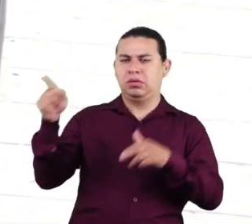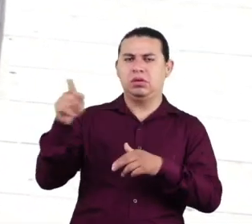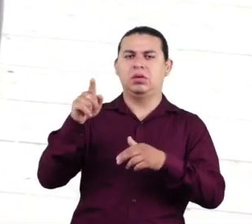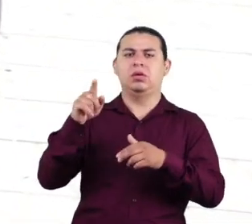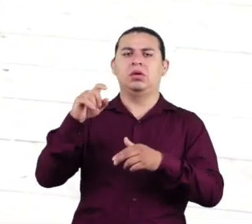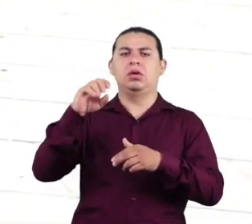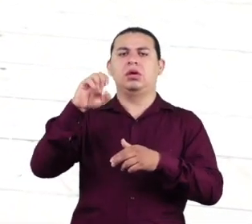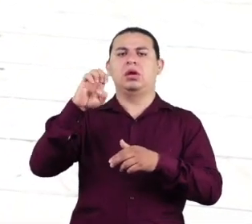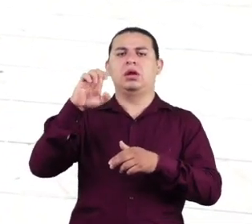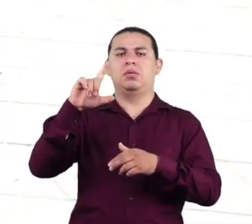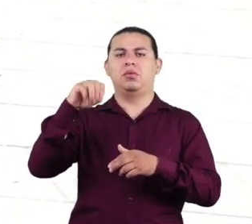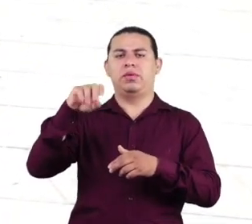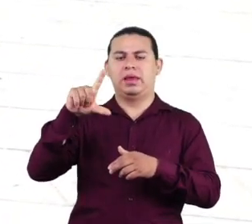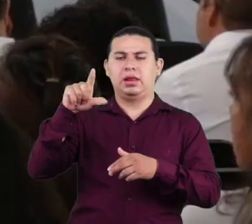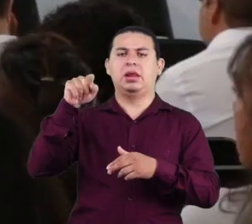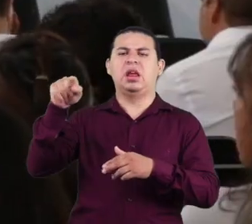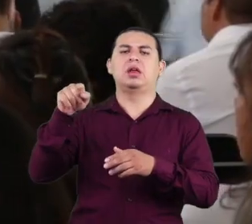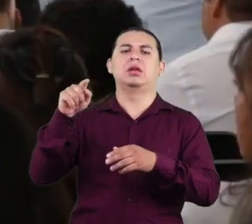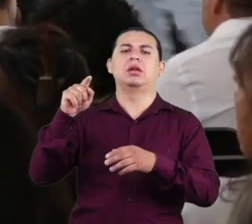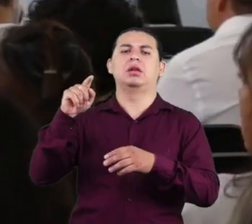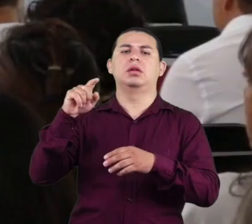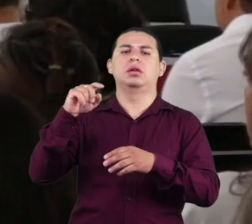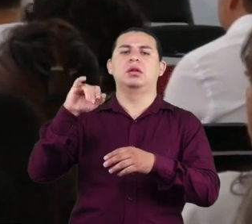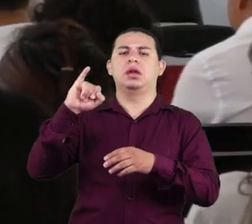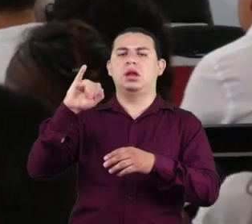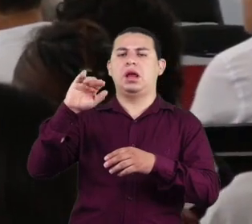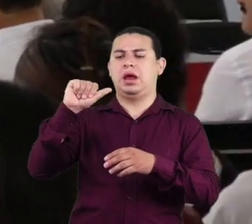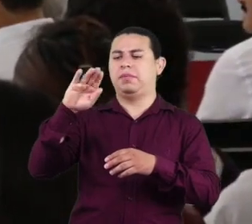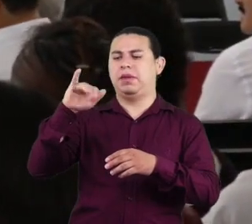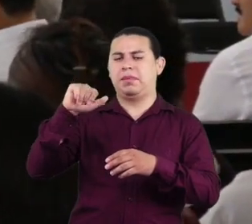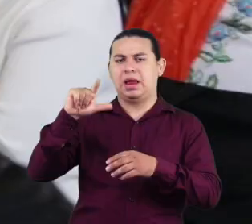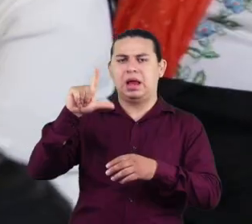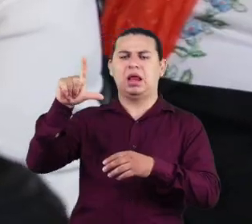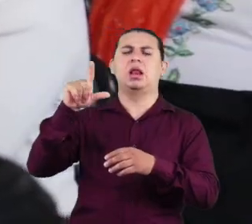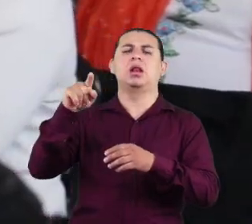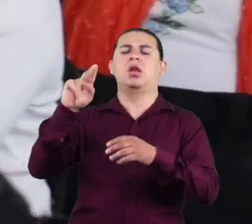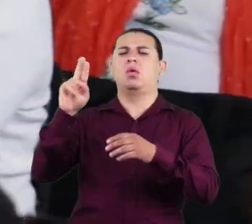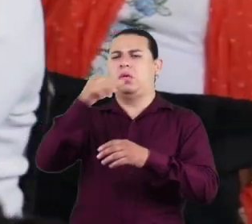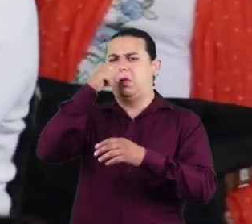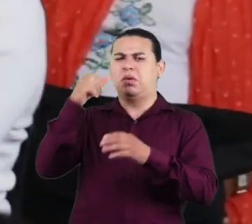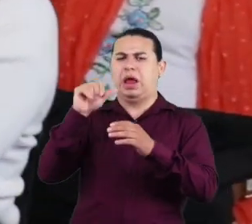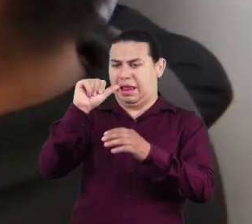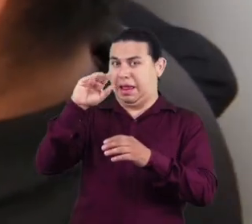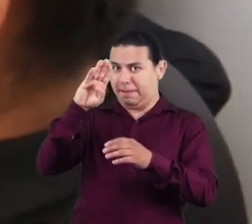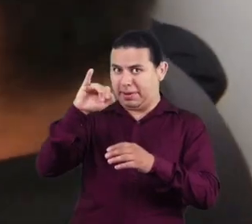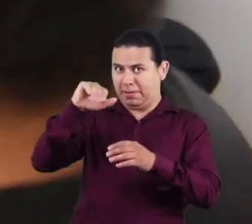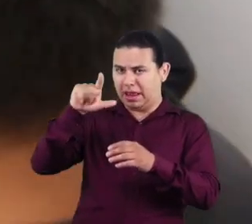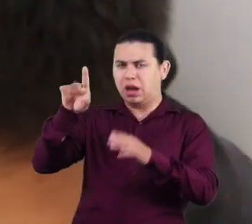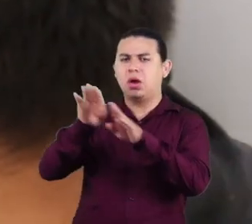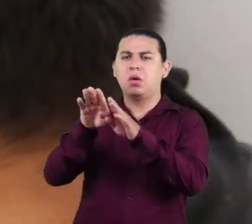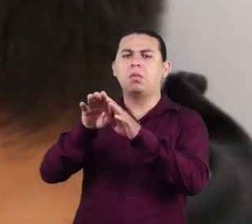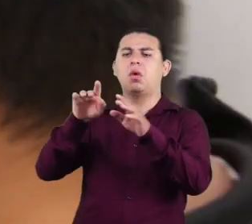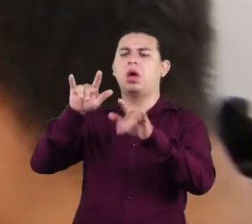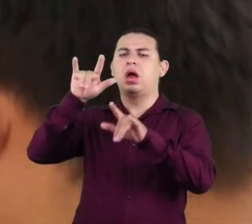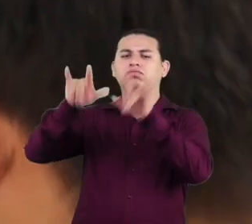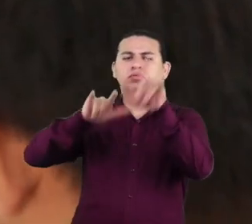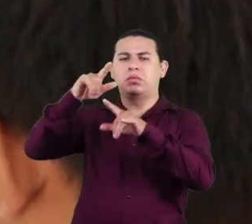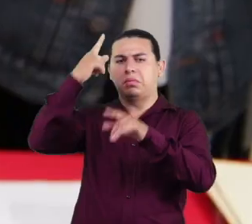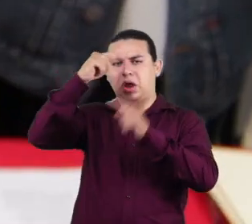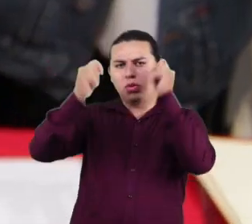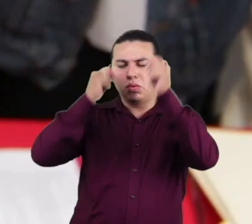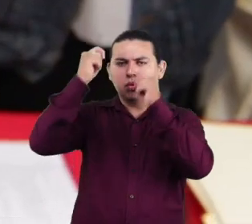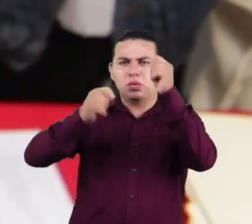de la Bolsa Universitaria WAPJO. Licenciado Abimael, díganos, ¿cómo participa la universidad en esta primera Feria de Empleo